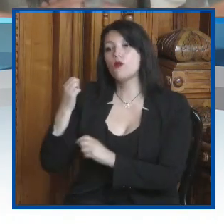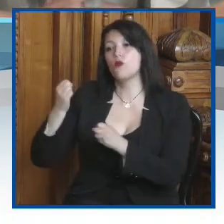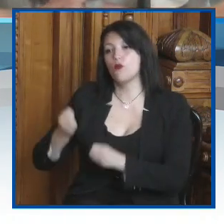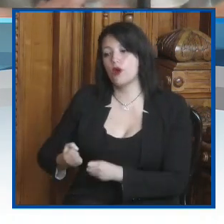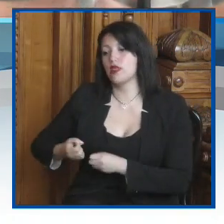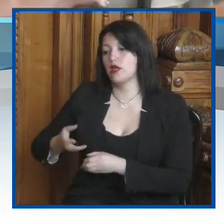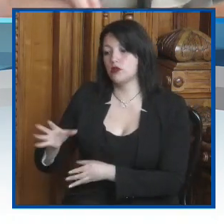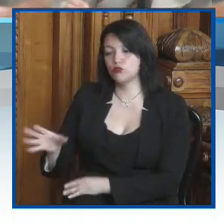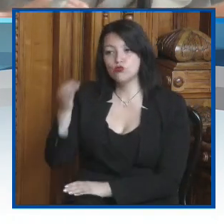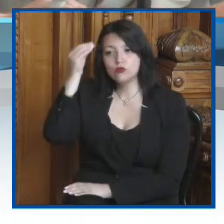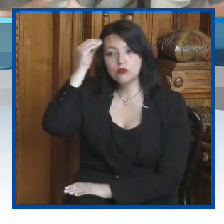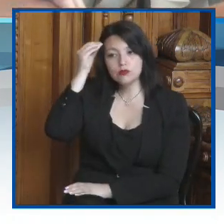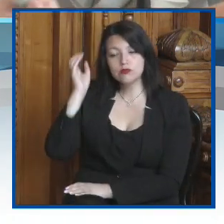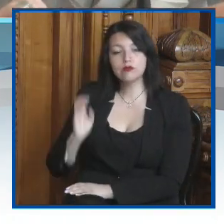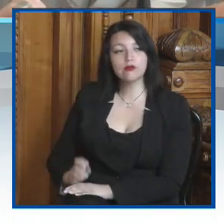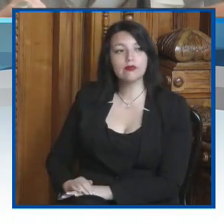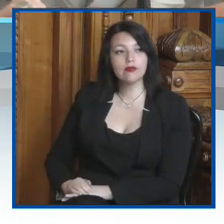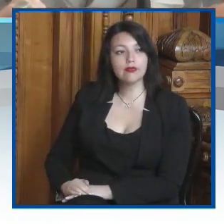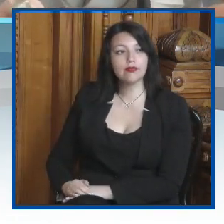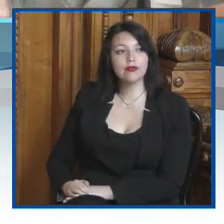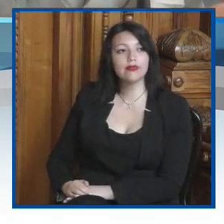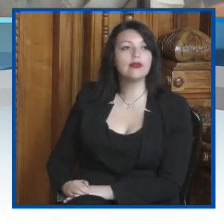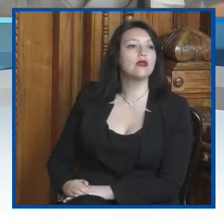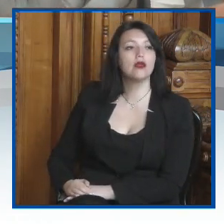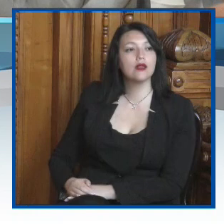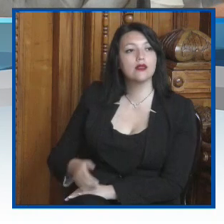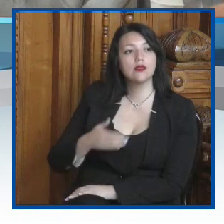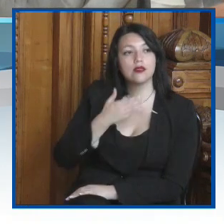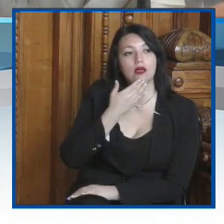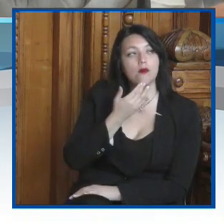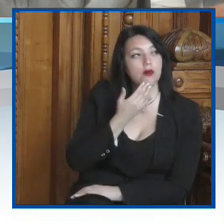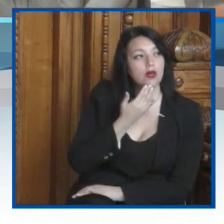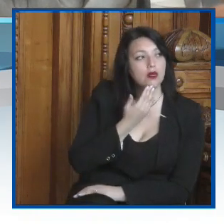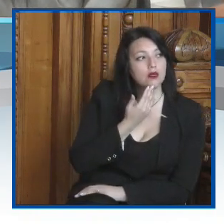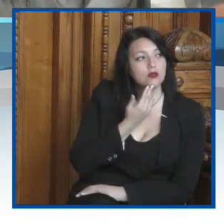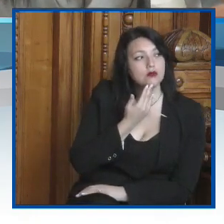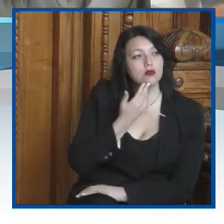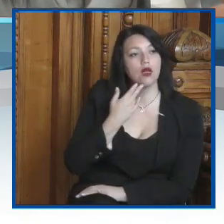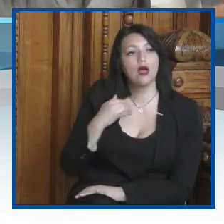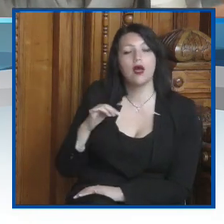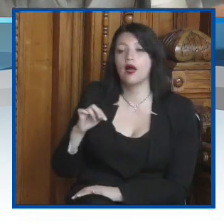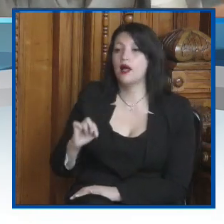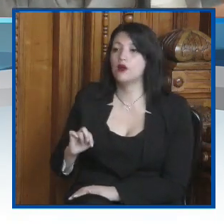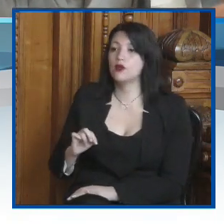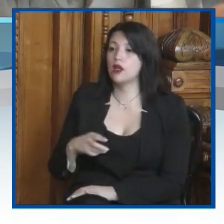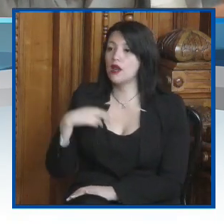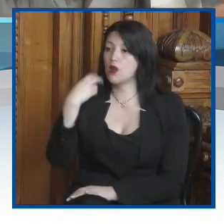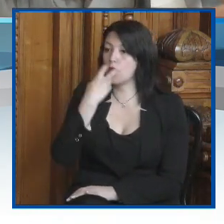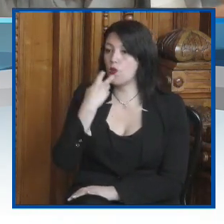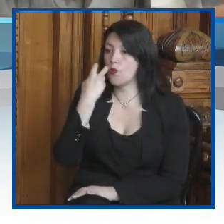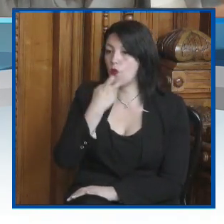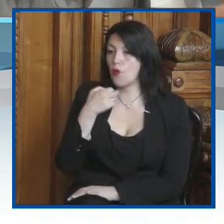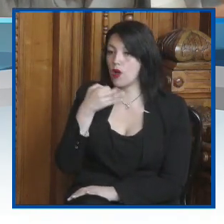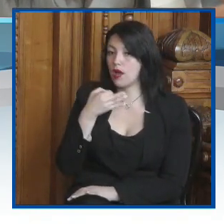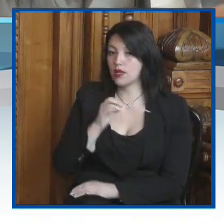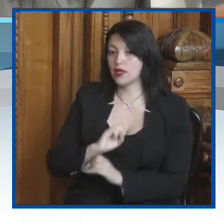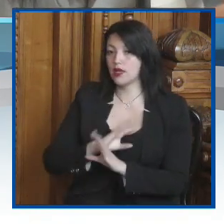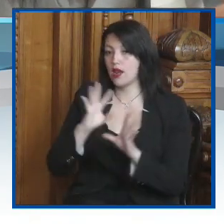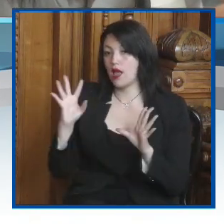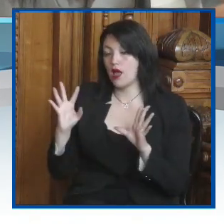allanado. Algo que está muy bueno también que hacemos en el juzgado, y también pensando en esto del lenguaje claro y el acceso a la